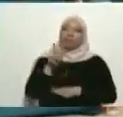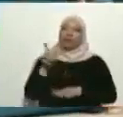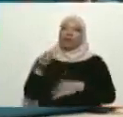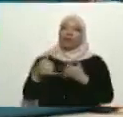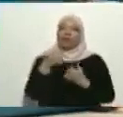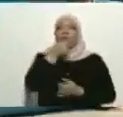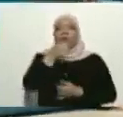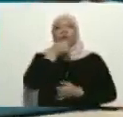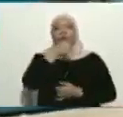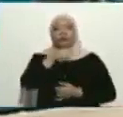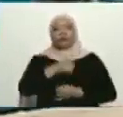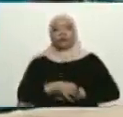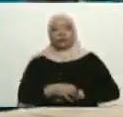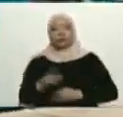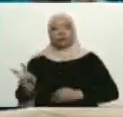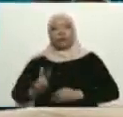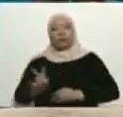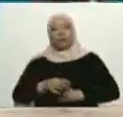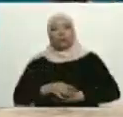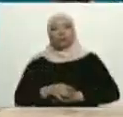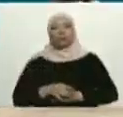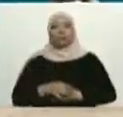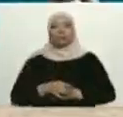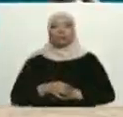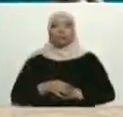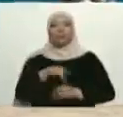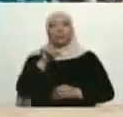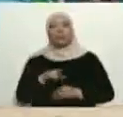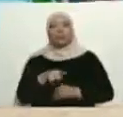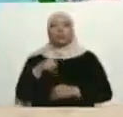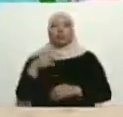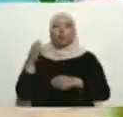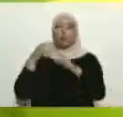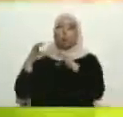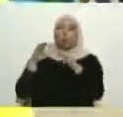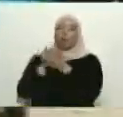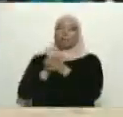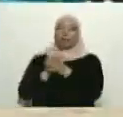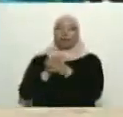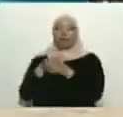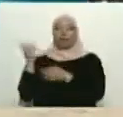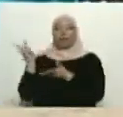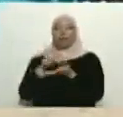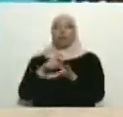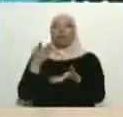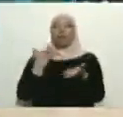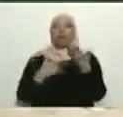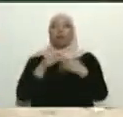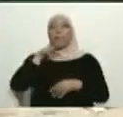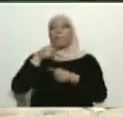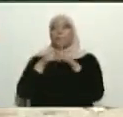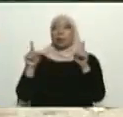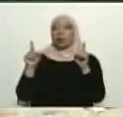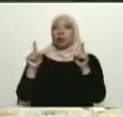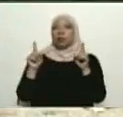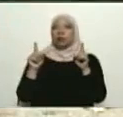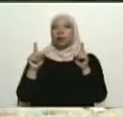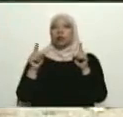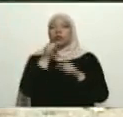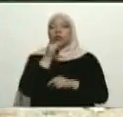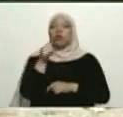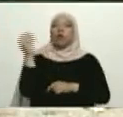son buenas noticias para Venezuela Bueno yo quería también tener un conversatorio con las autoridades aquí presentes pero quería